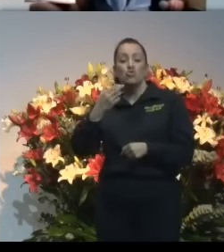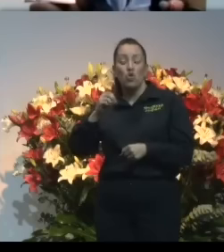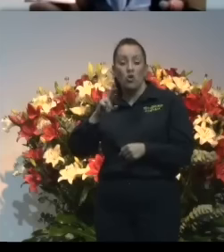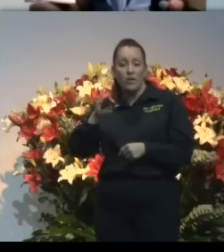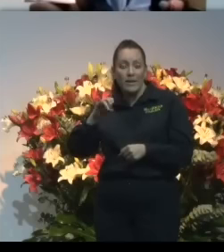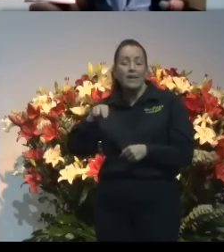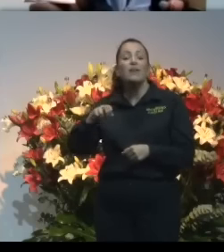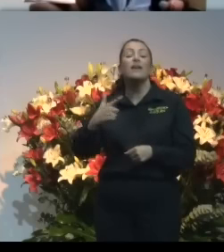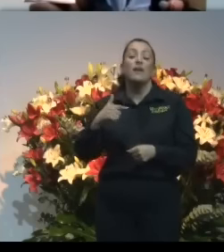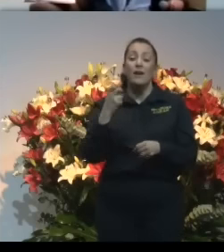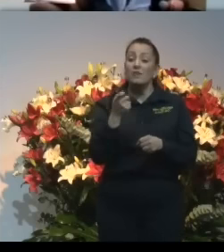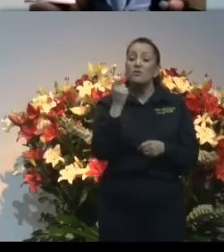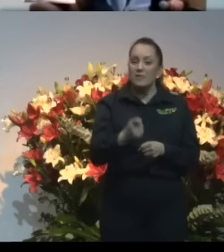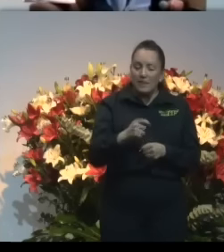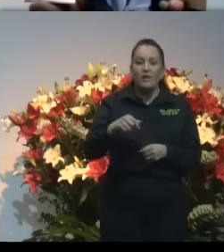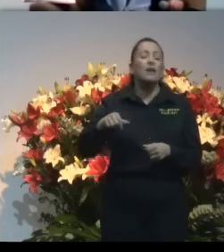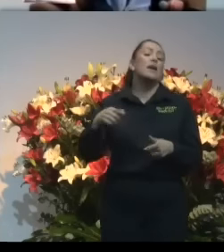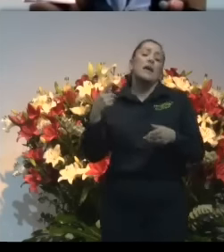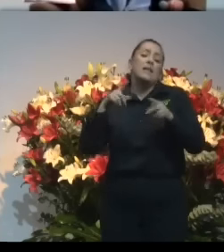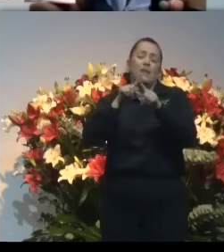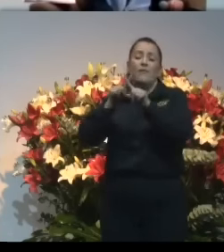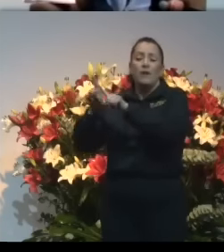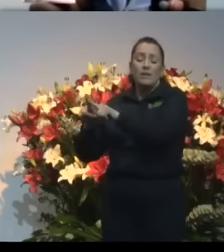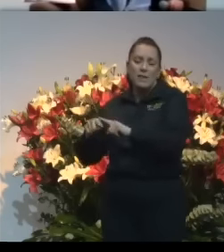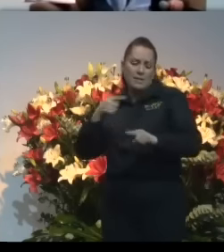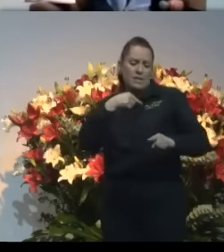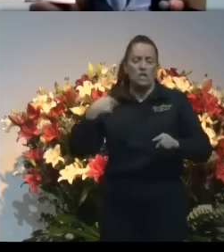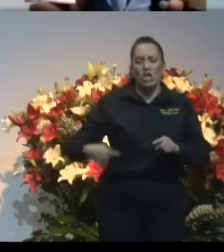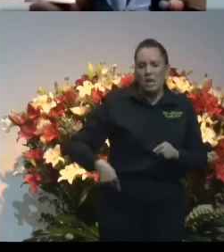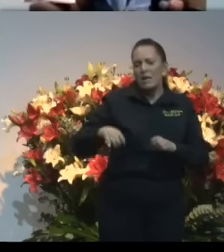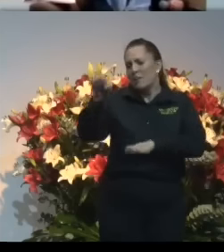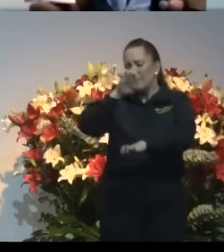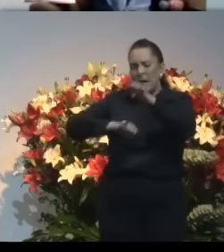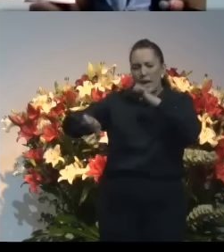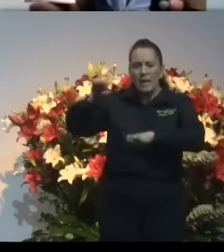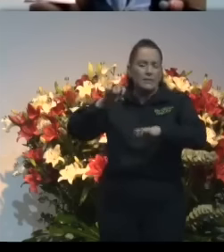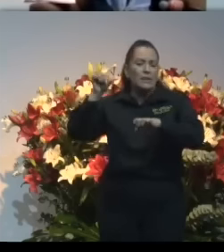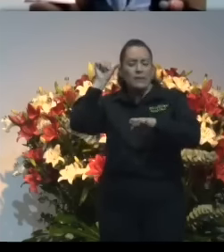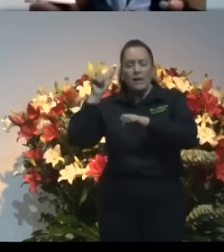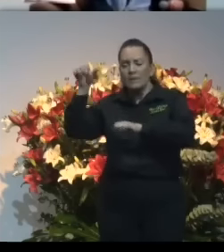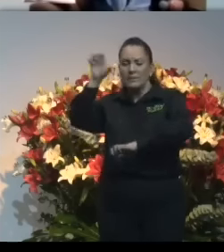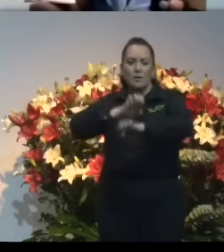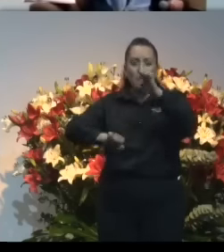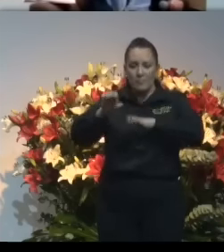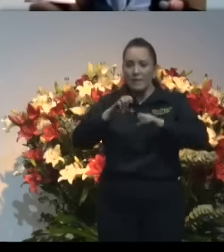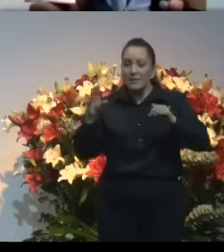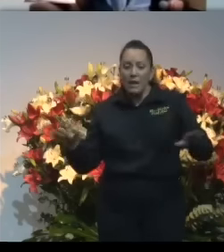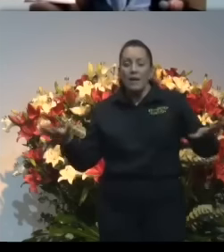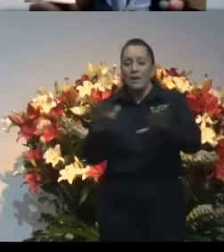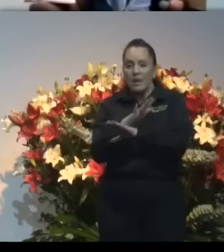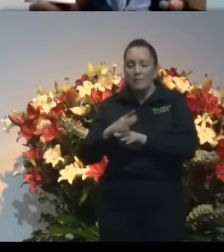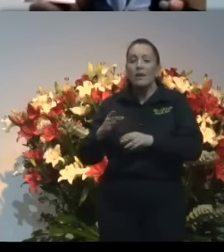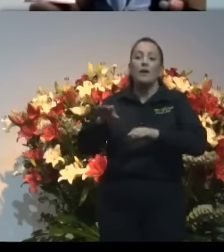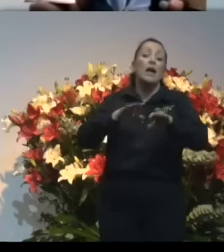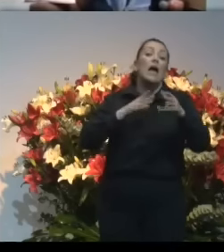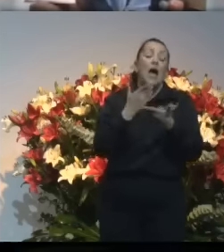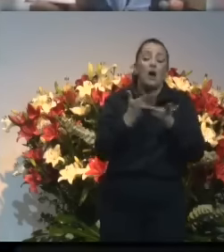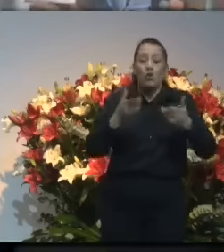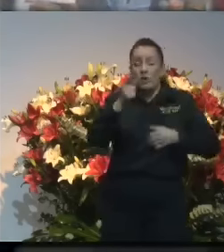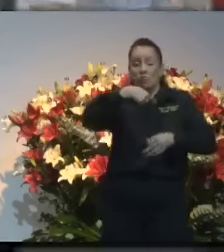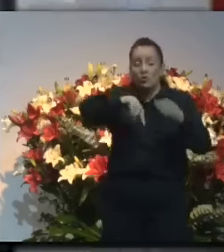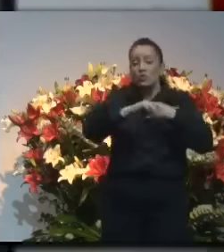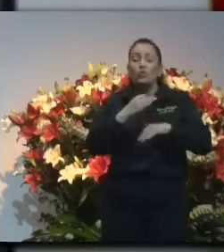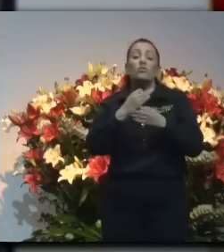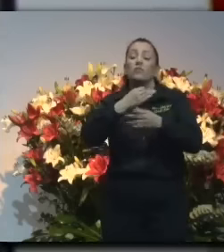hacia México, y no la estamos sabiendo utilizar. Necesitamos seguridad pública, Estado de Derecho, energía limpia, barata,